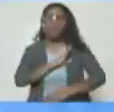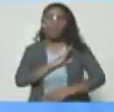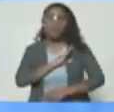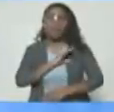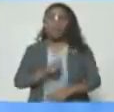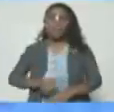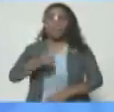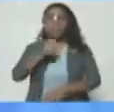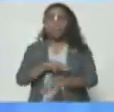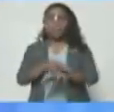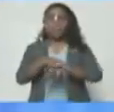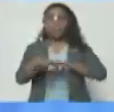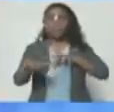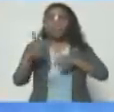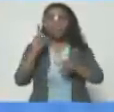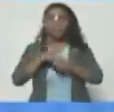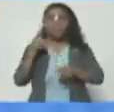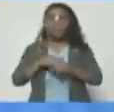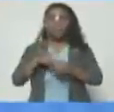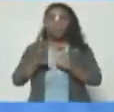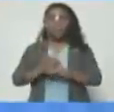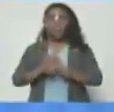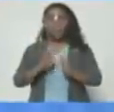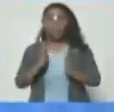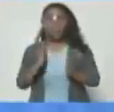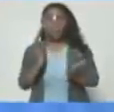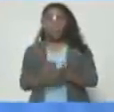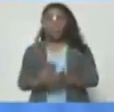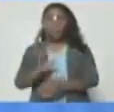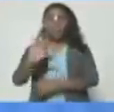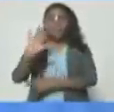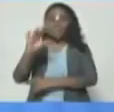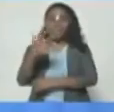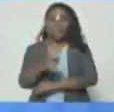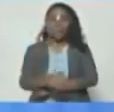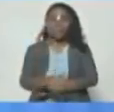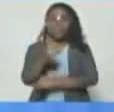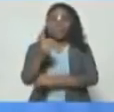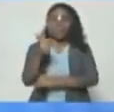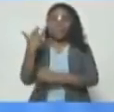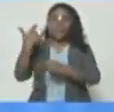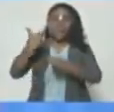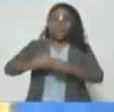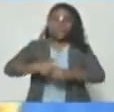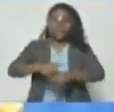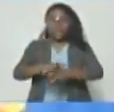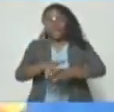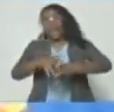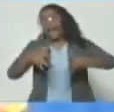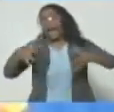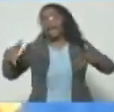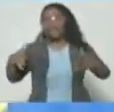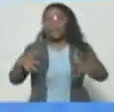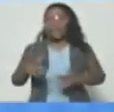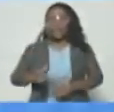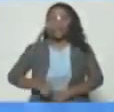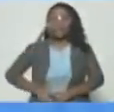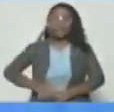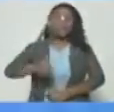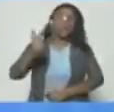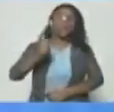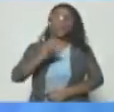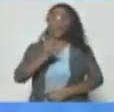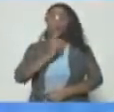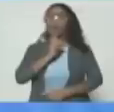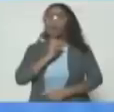de petróleo del mundo, la quinta reserva más grande de gas, la mayor reserva de oro, la mayor